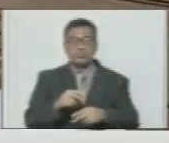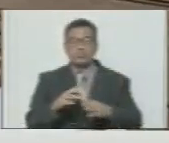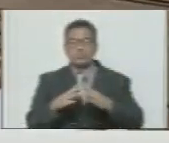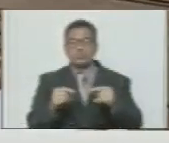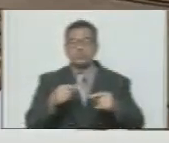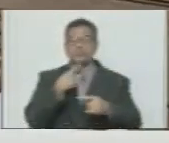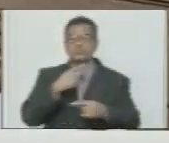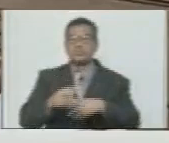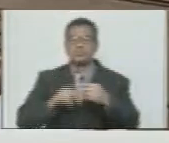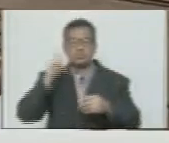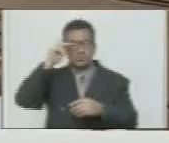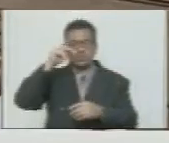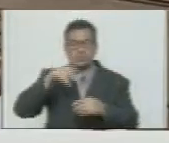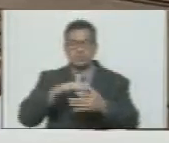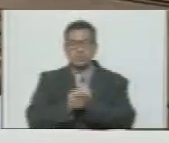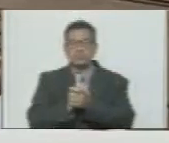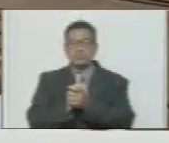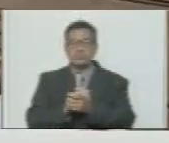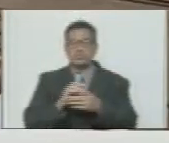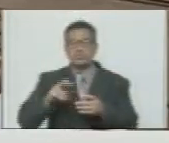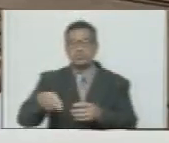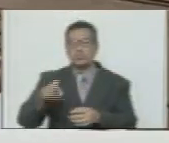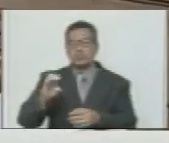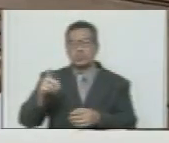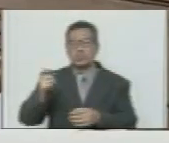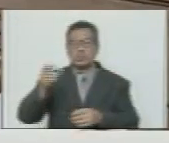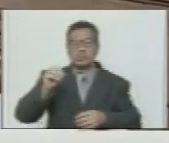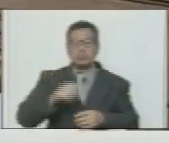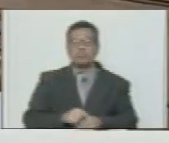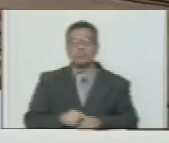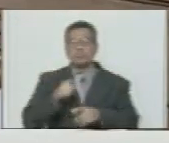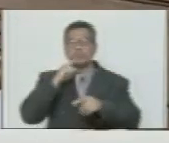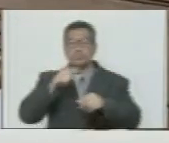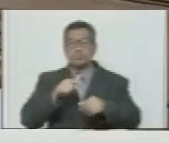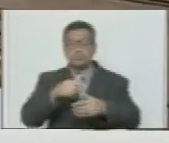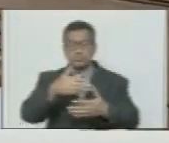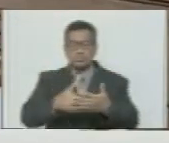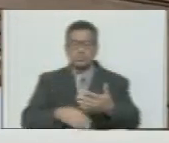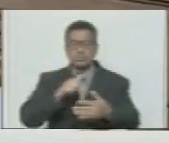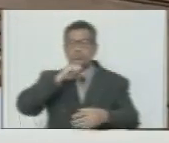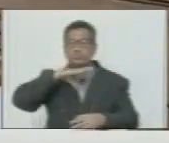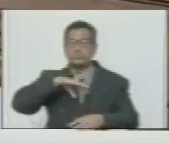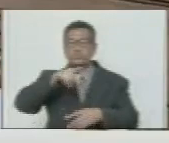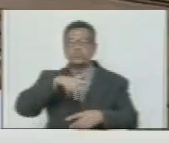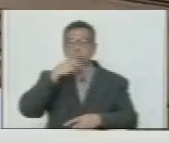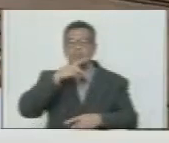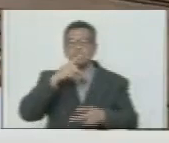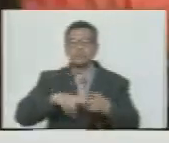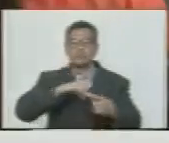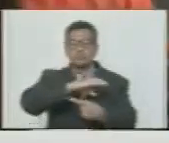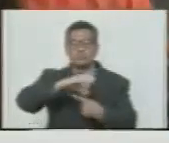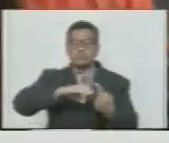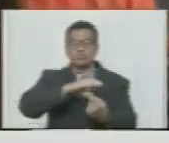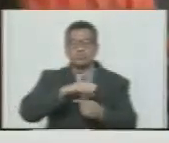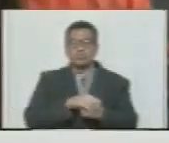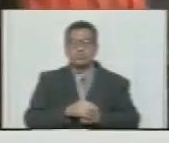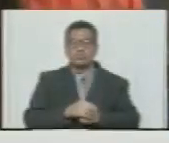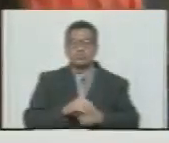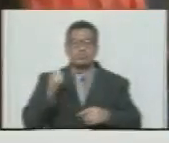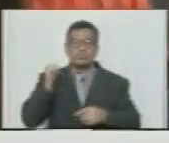de recopilar todas las enseñanzas del compatriota Héctor Agüero y quede en el acervo histórico, político,